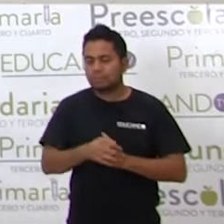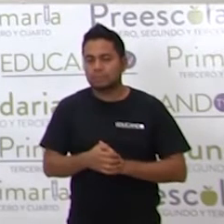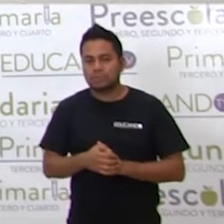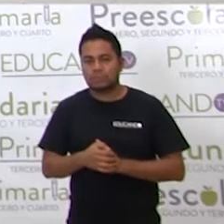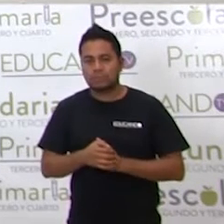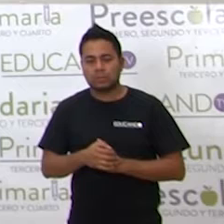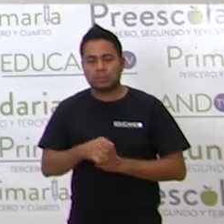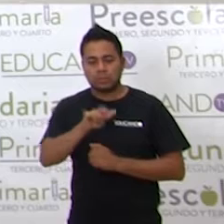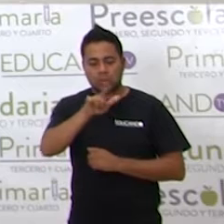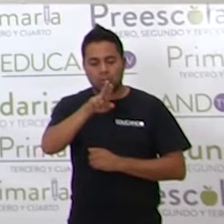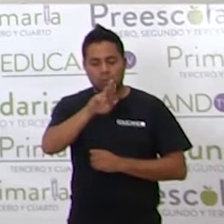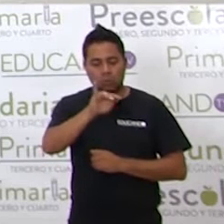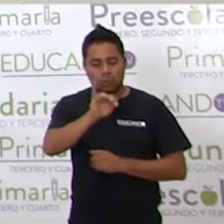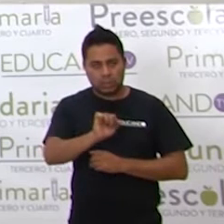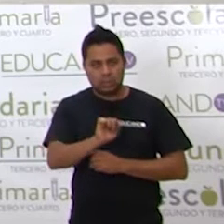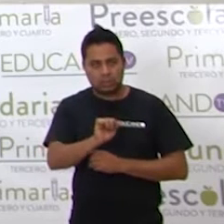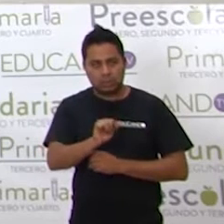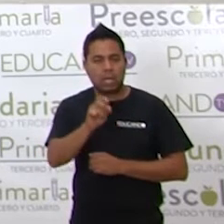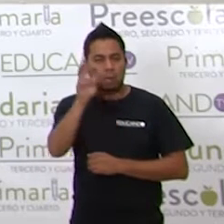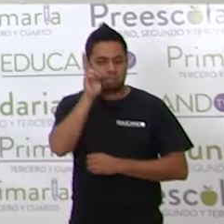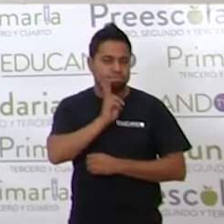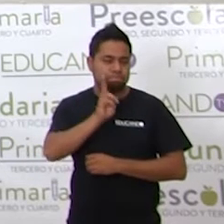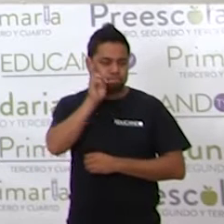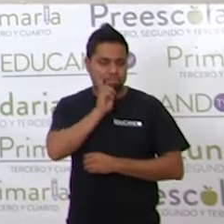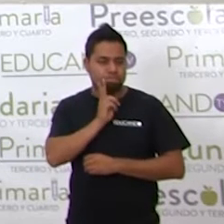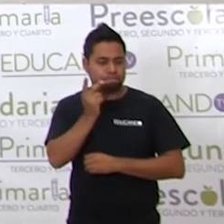Luis, vamos a ver.